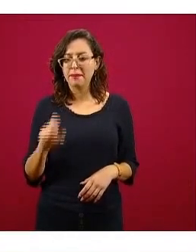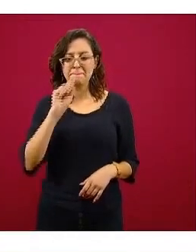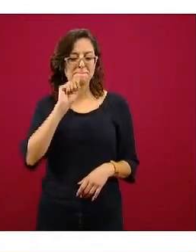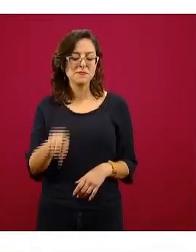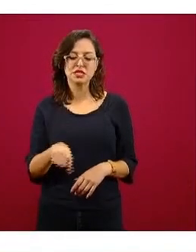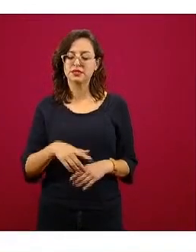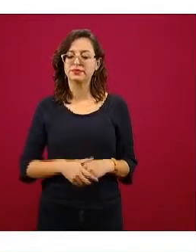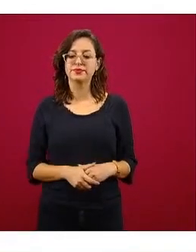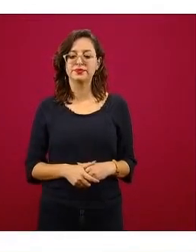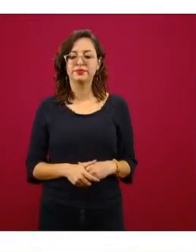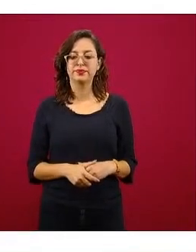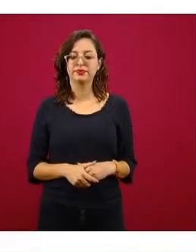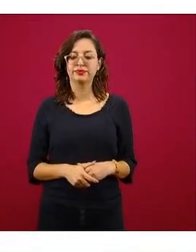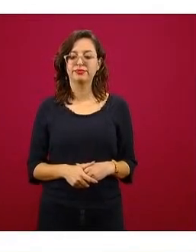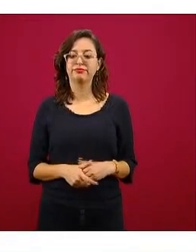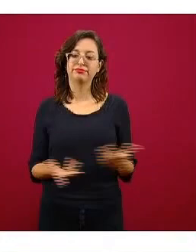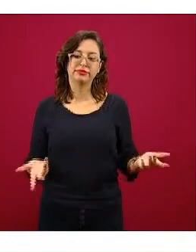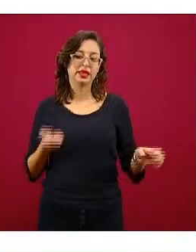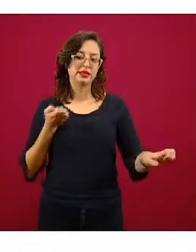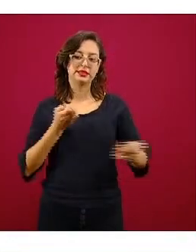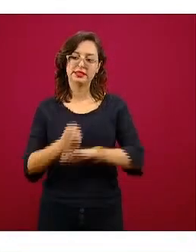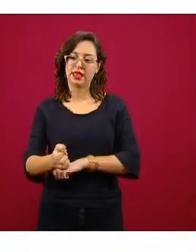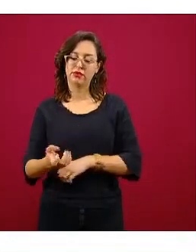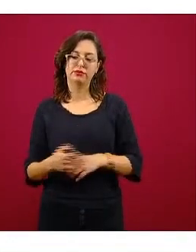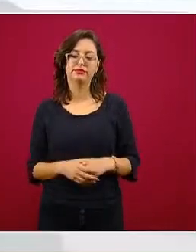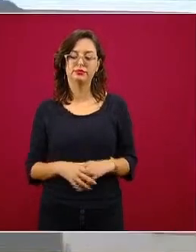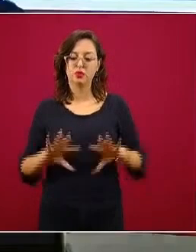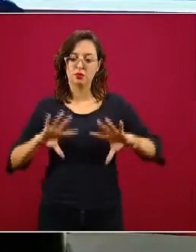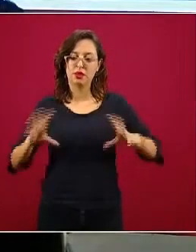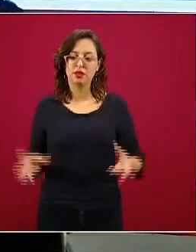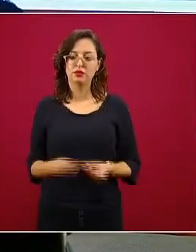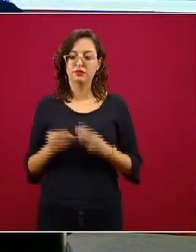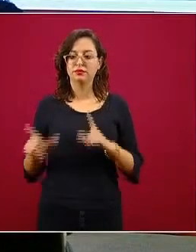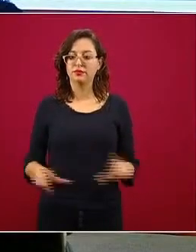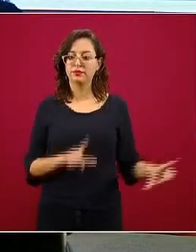Allá. Y la señal estatal. La siguiente.